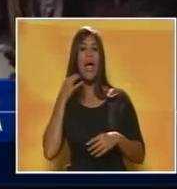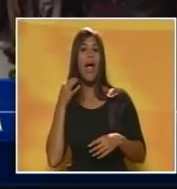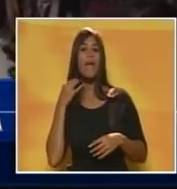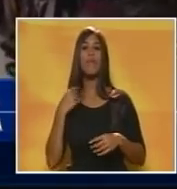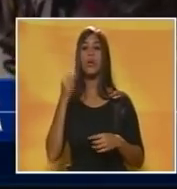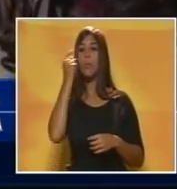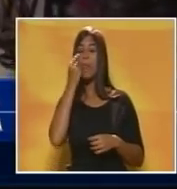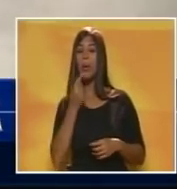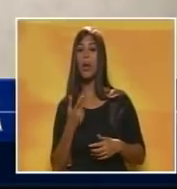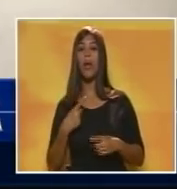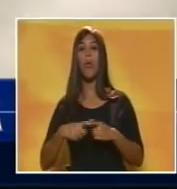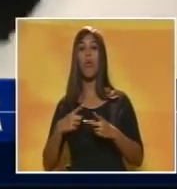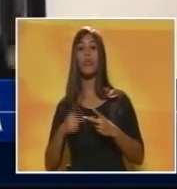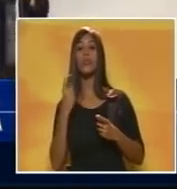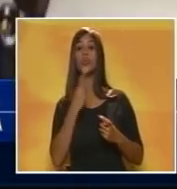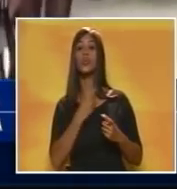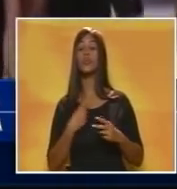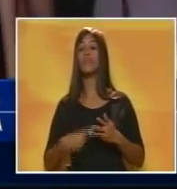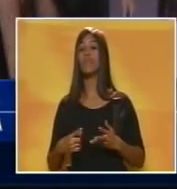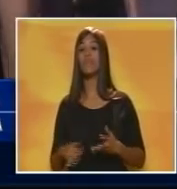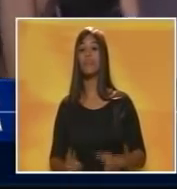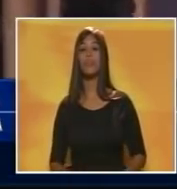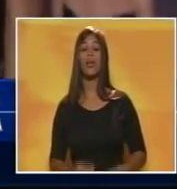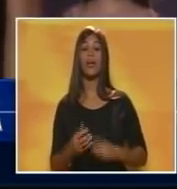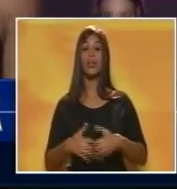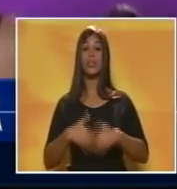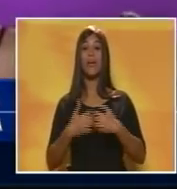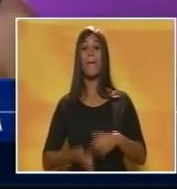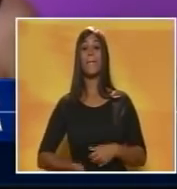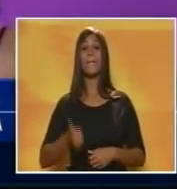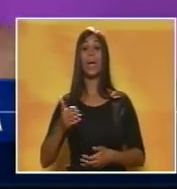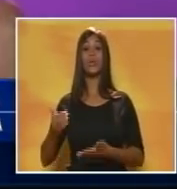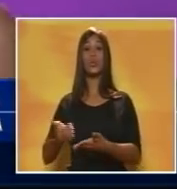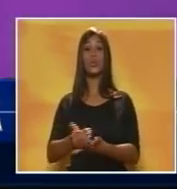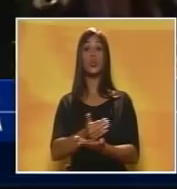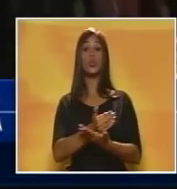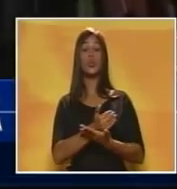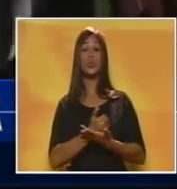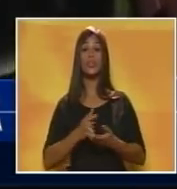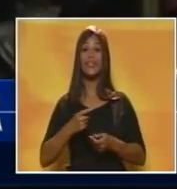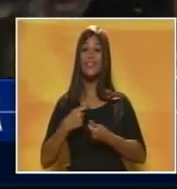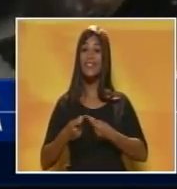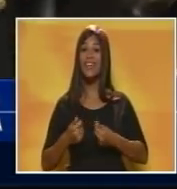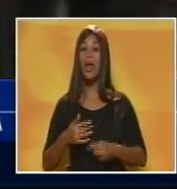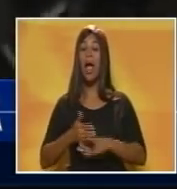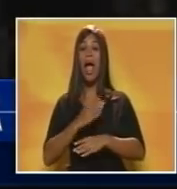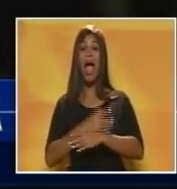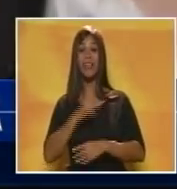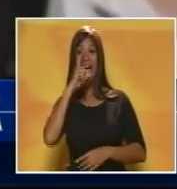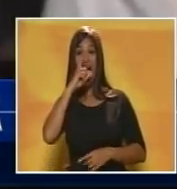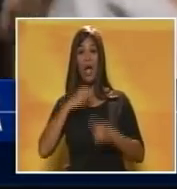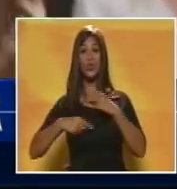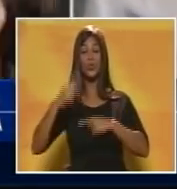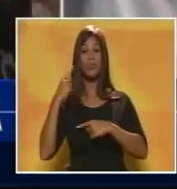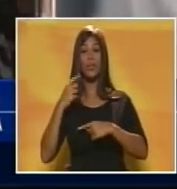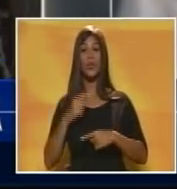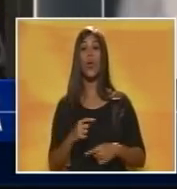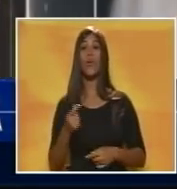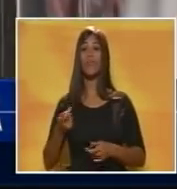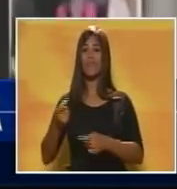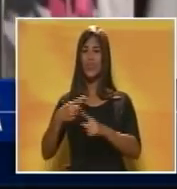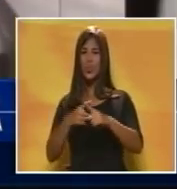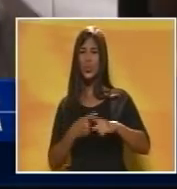cabello, el maquillaje y los perfumes, Andrina. Esto supone más ganancias de las que ya ha reportado. Recordemos que en el año pasado